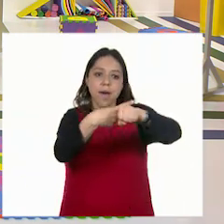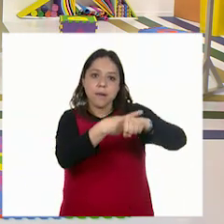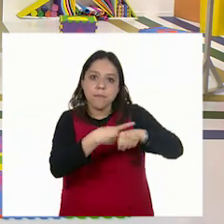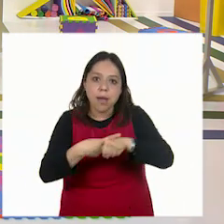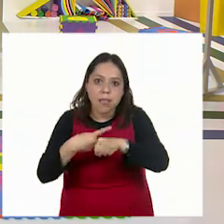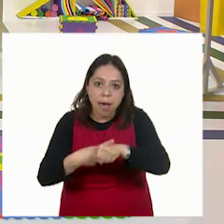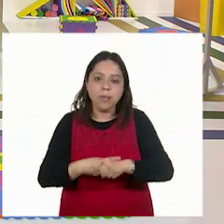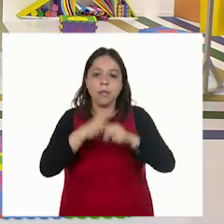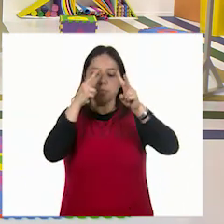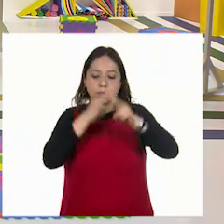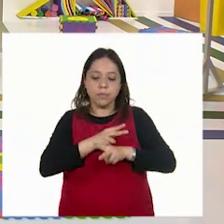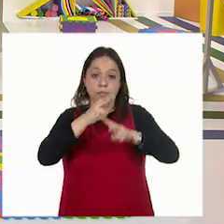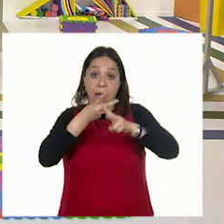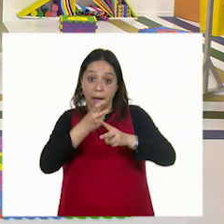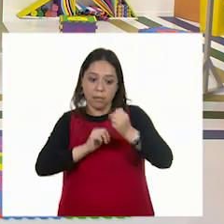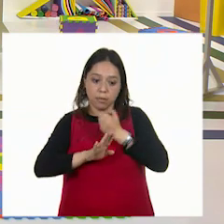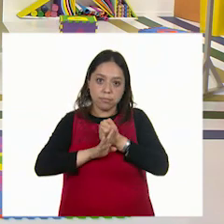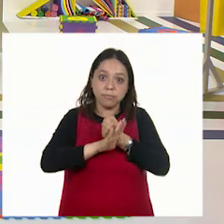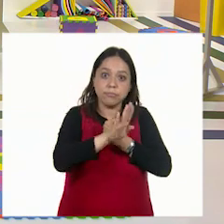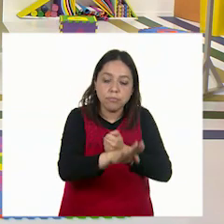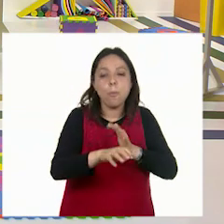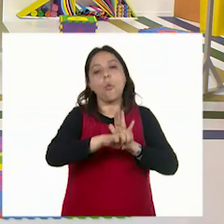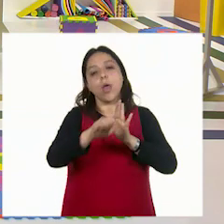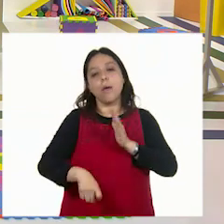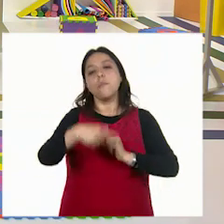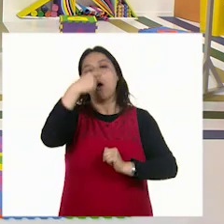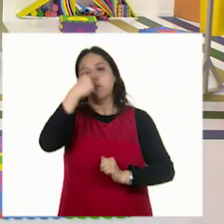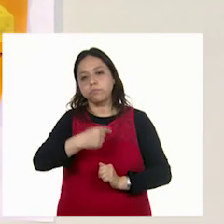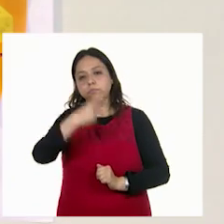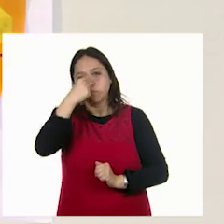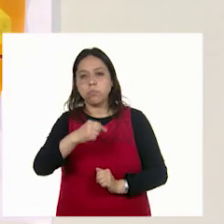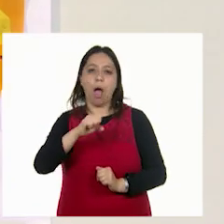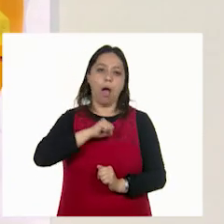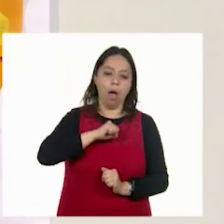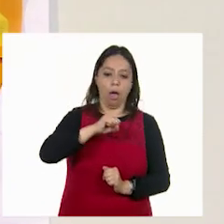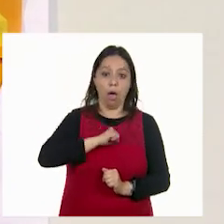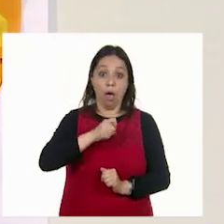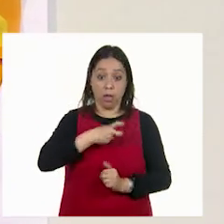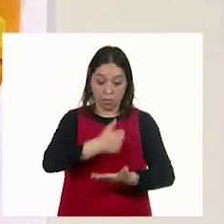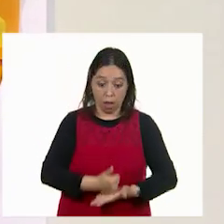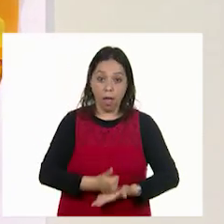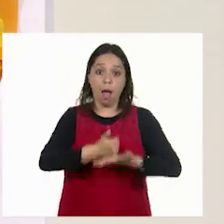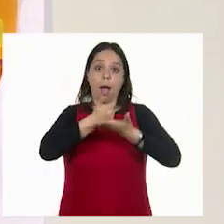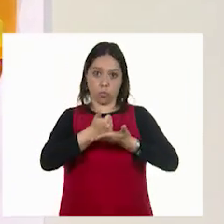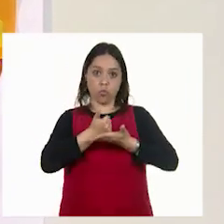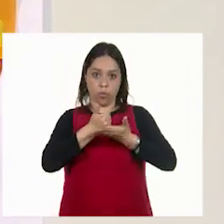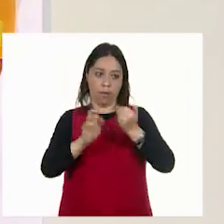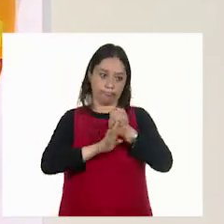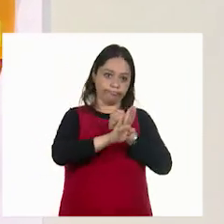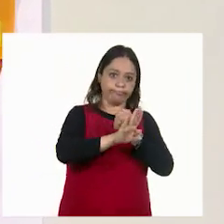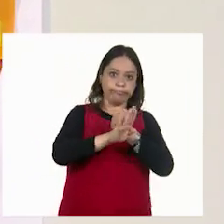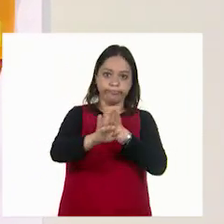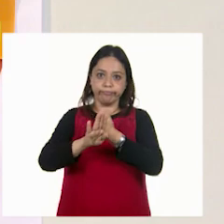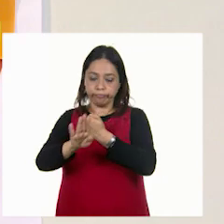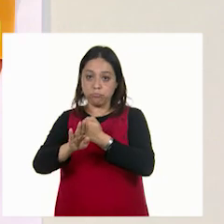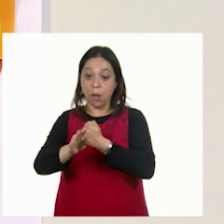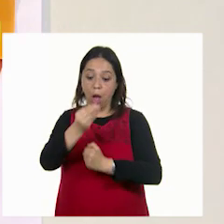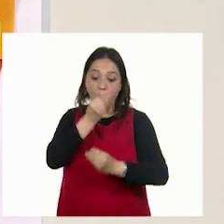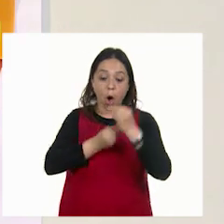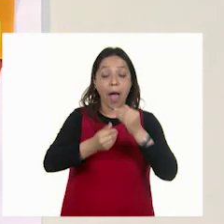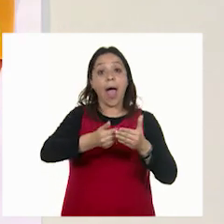respiratorias, como los resfriados o la tos. Para consumirlas, debemos lavarlas,